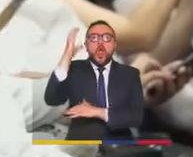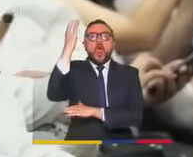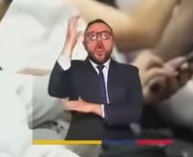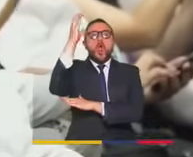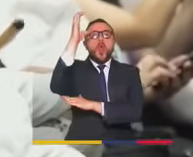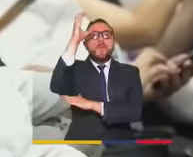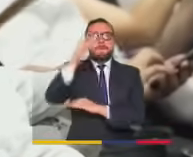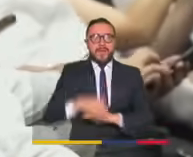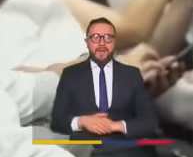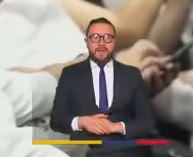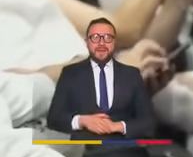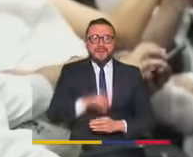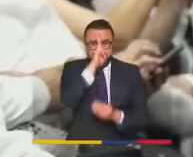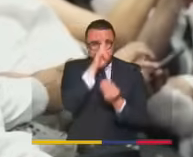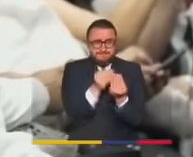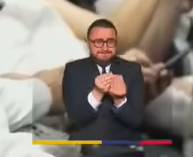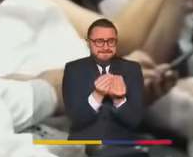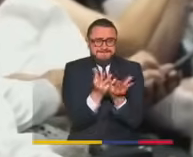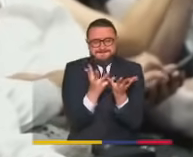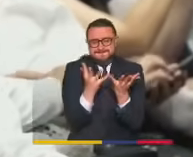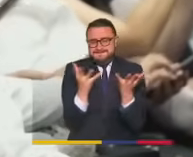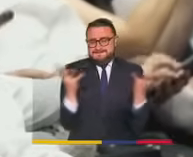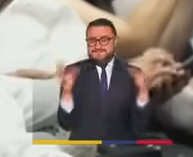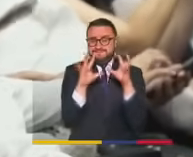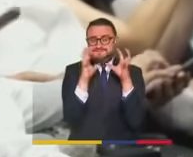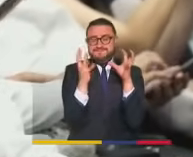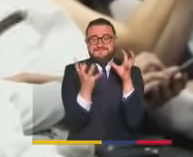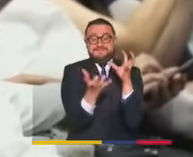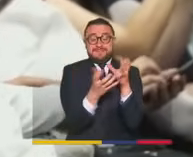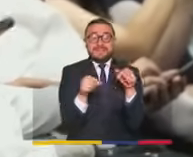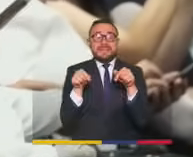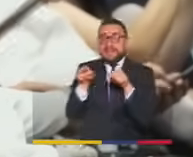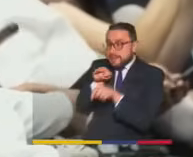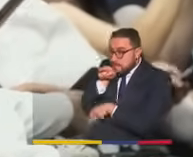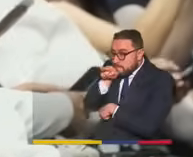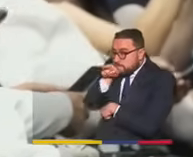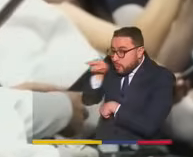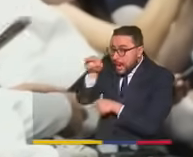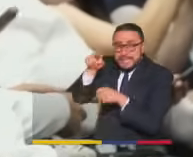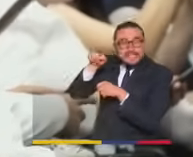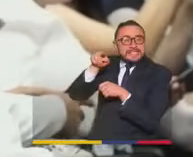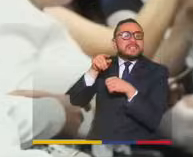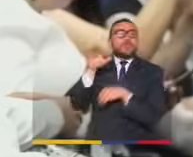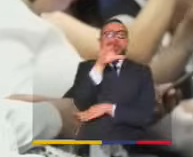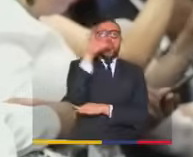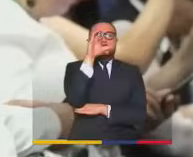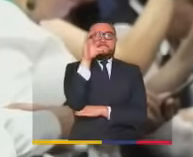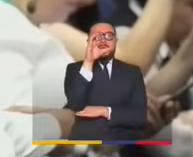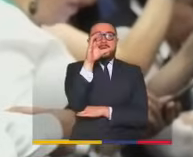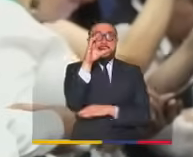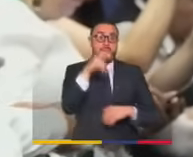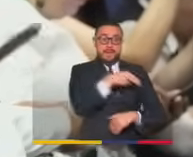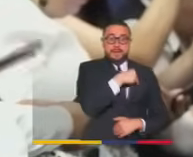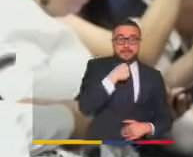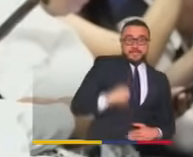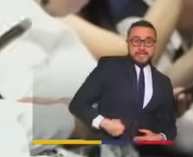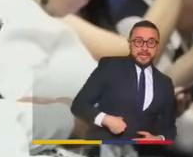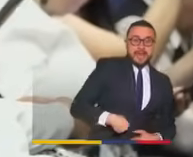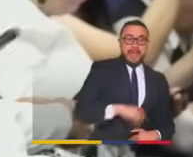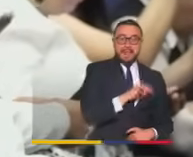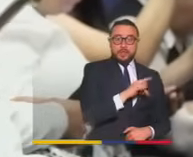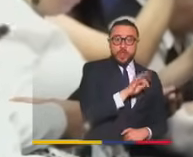Somos el centro entre América del Norte y América del Sur. Somos el centro entre China e Indonesia